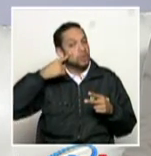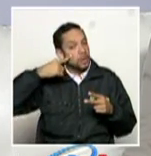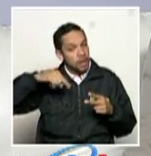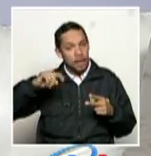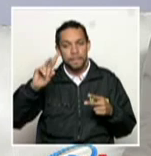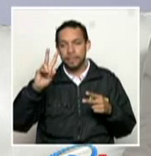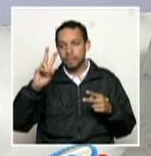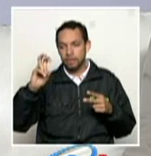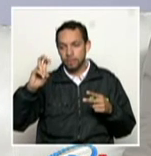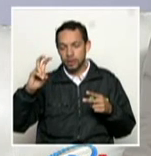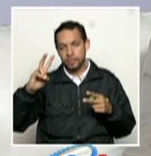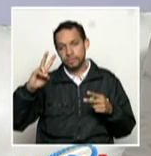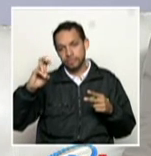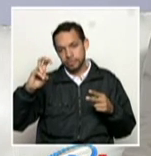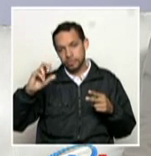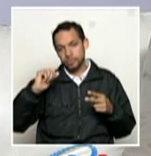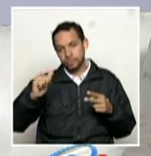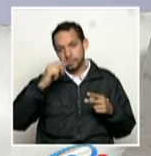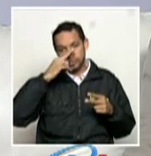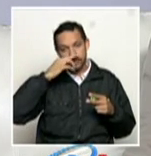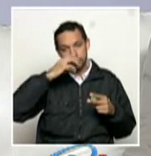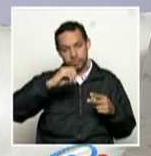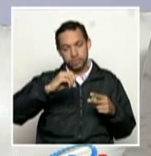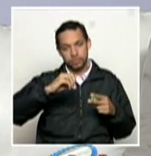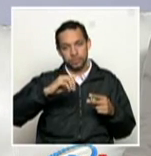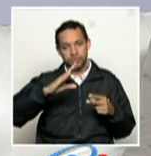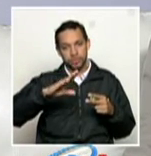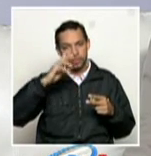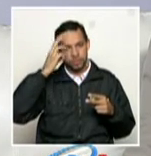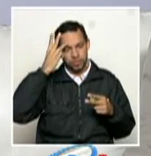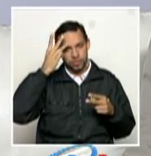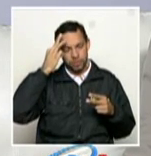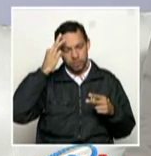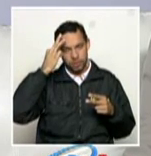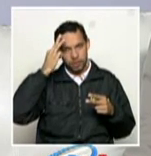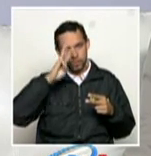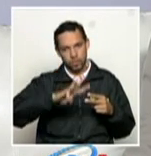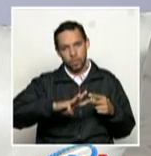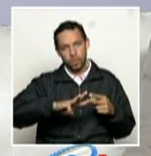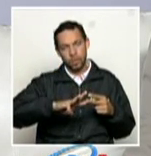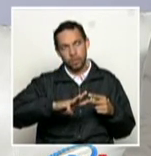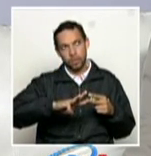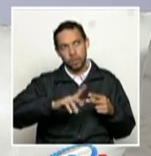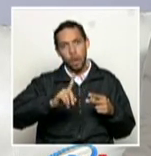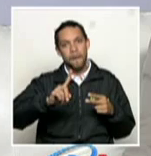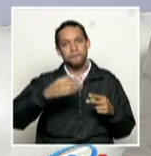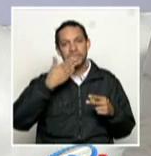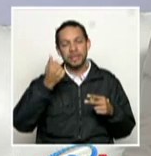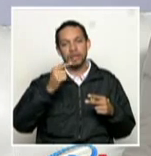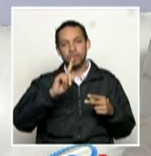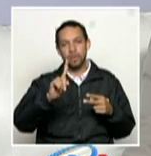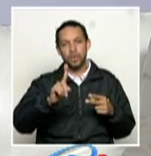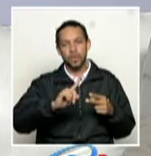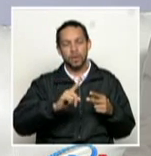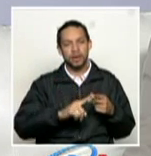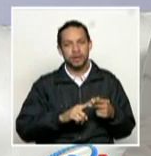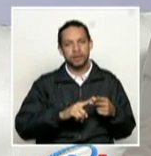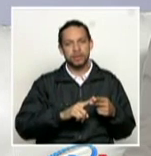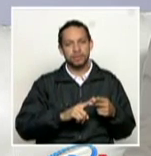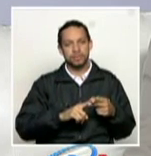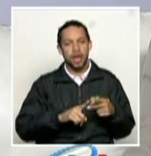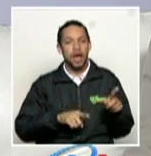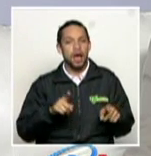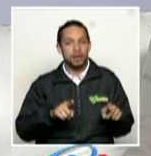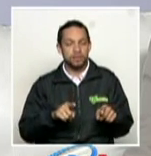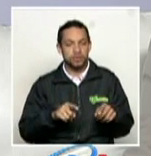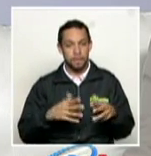toque, porque yo tengo un hijo que tiene síndrome de Guillain-Barré. Son movimientos involuntarios. Me gustaría que